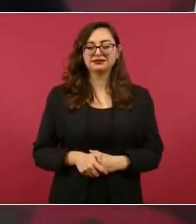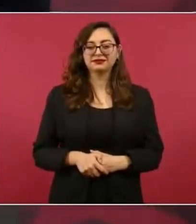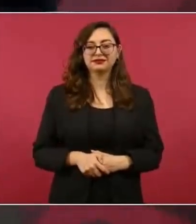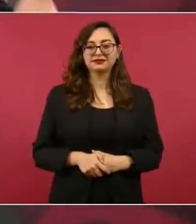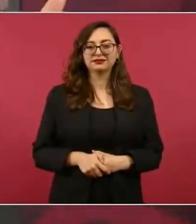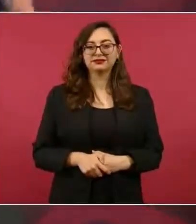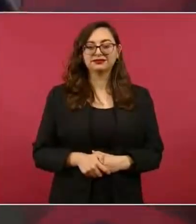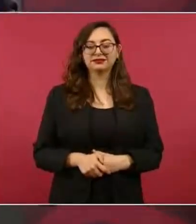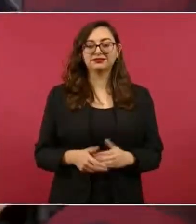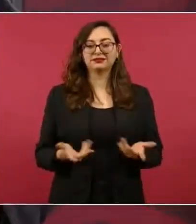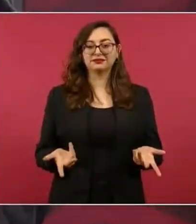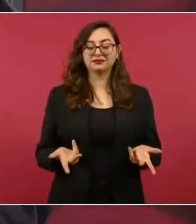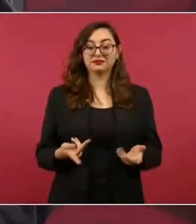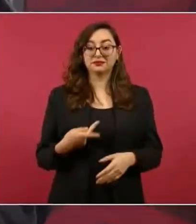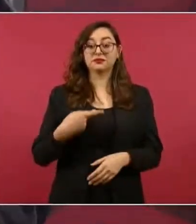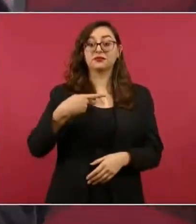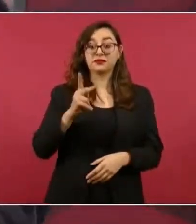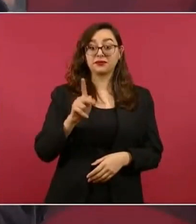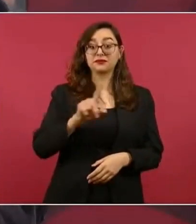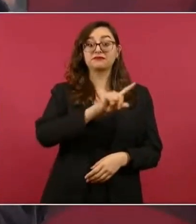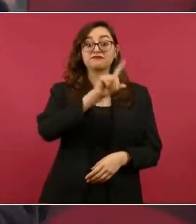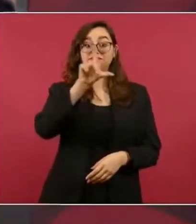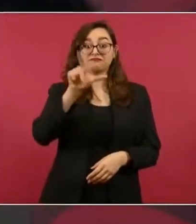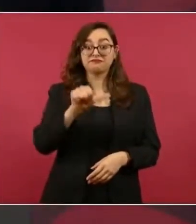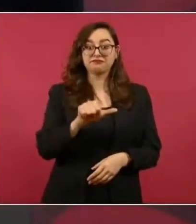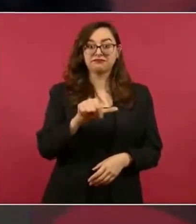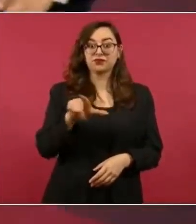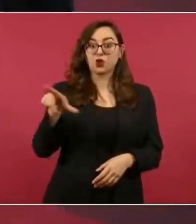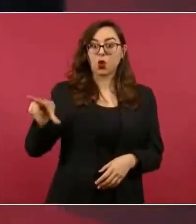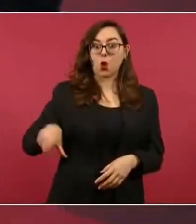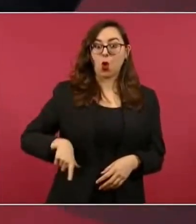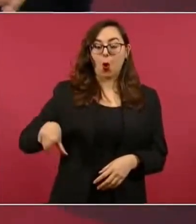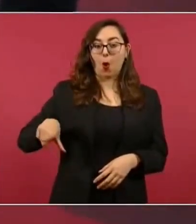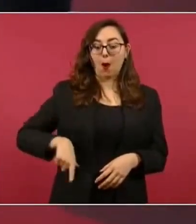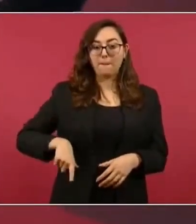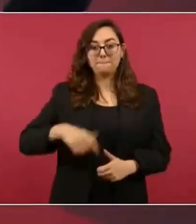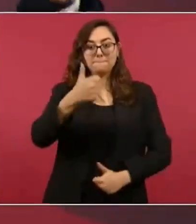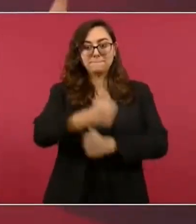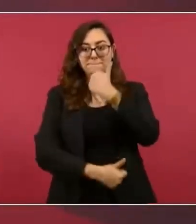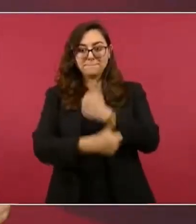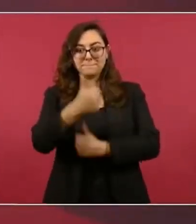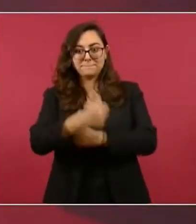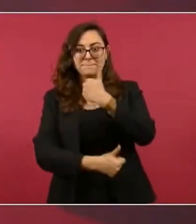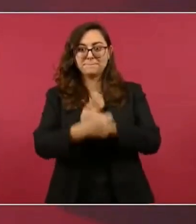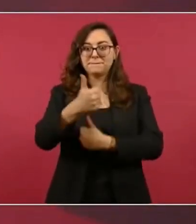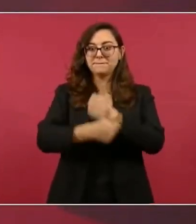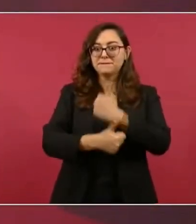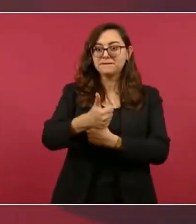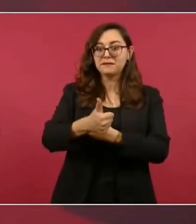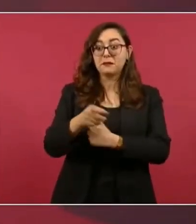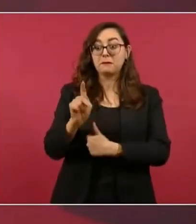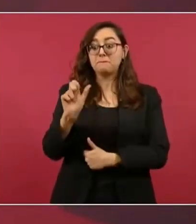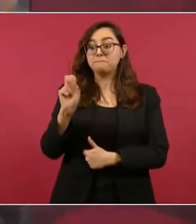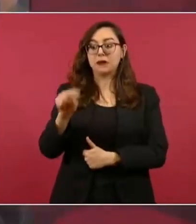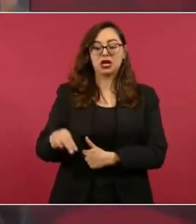Pero luego viene la campaña y siguen con lo mismo, engañando.